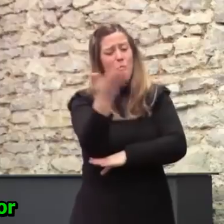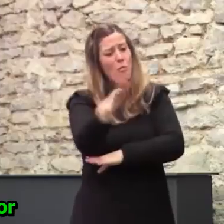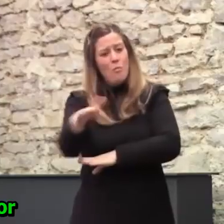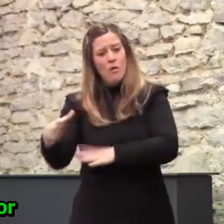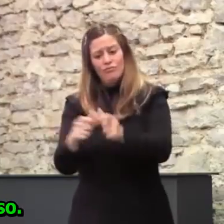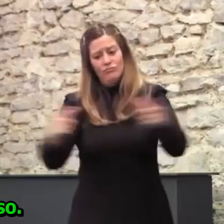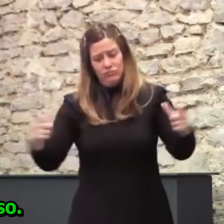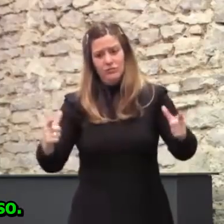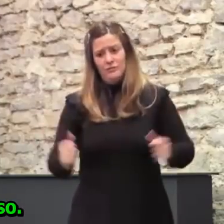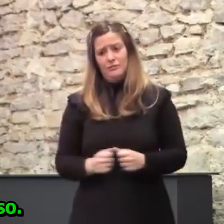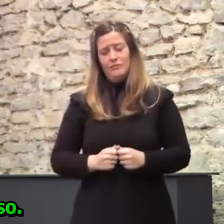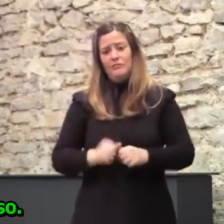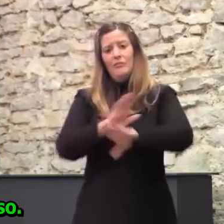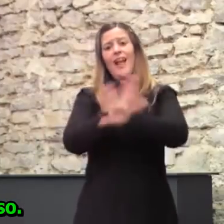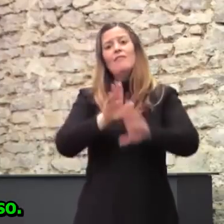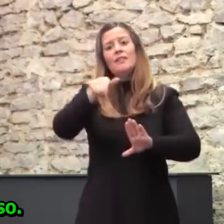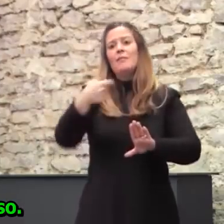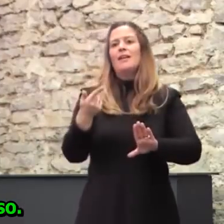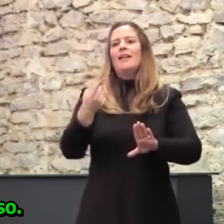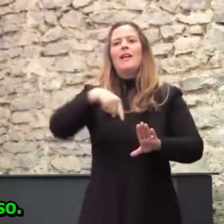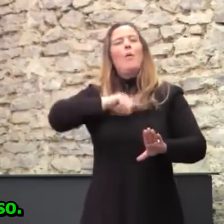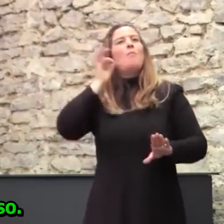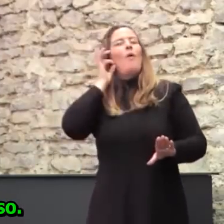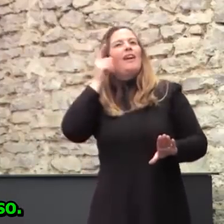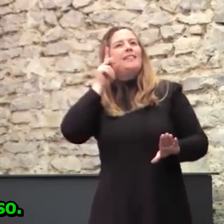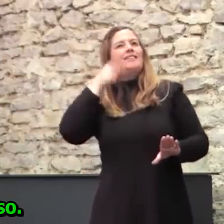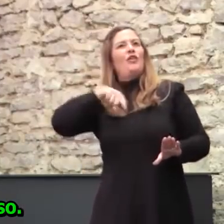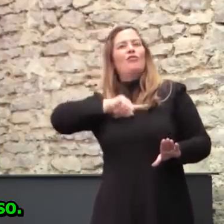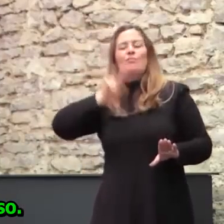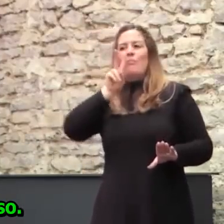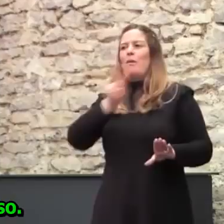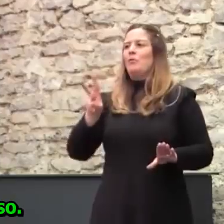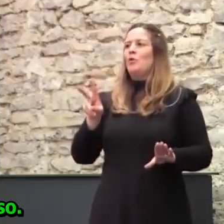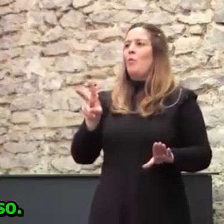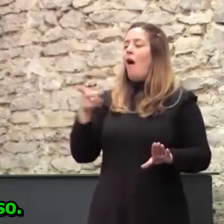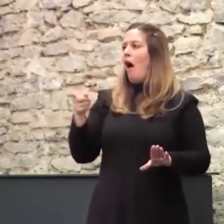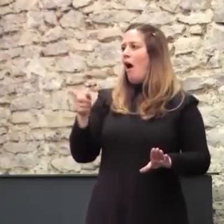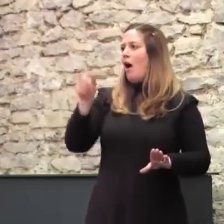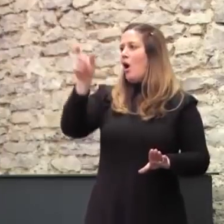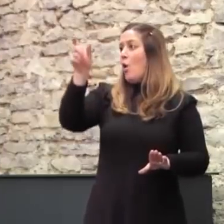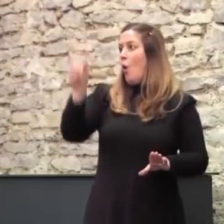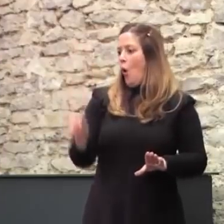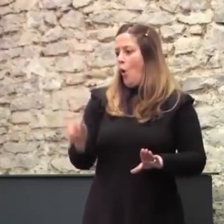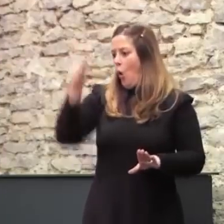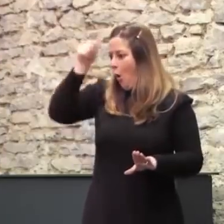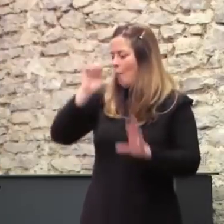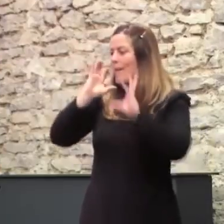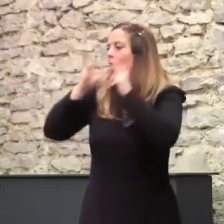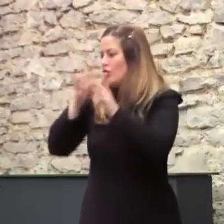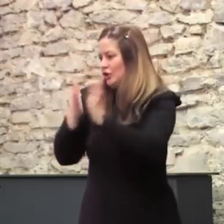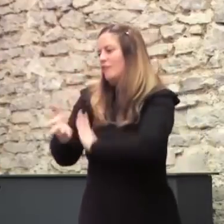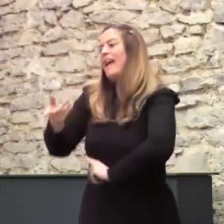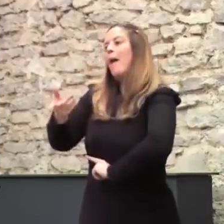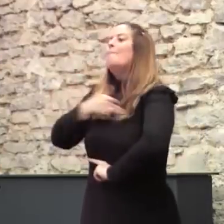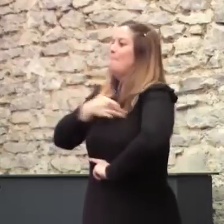asumimos como una prueba de amor cuando un hombre es violento, ¿no? Con nosotras o consigo mismo incluso. Esto viene del romanticismo, ¿no? En